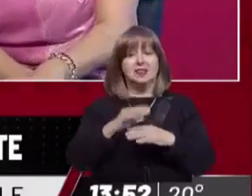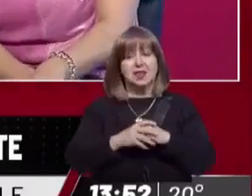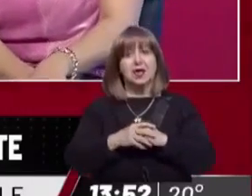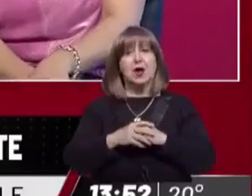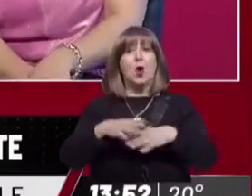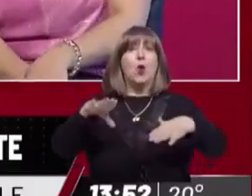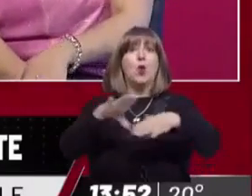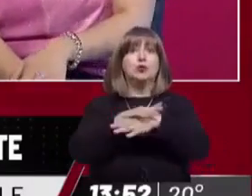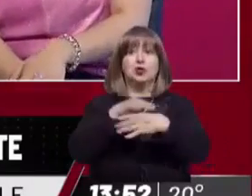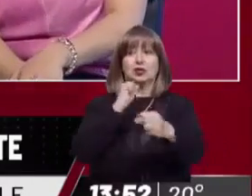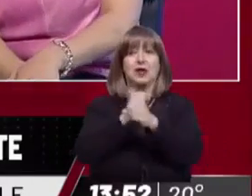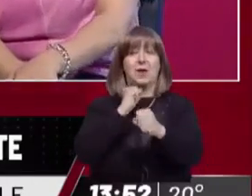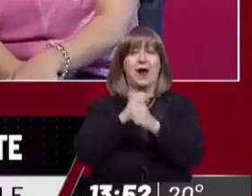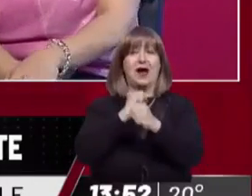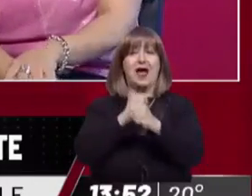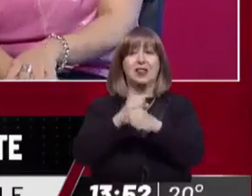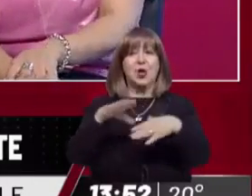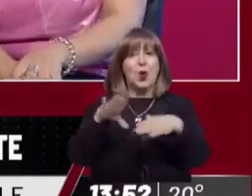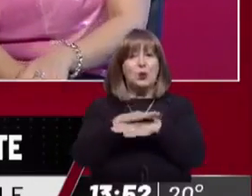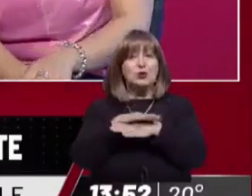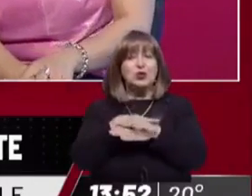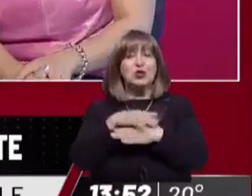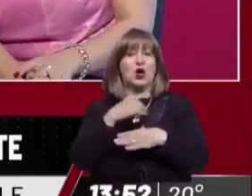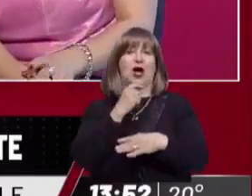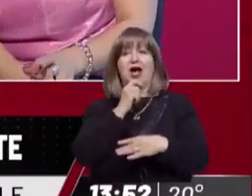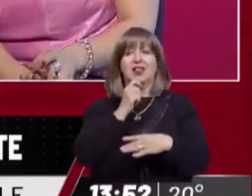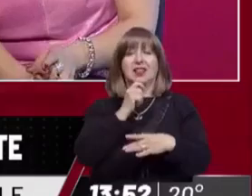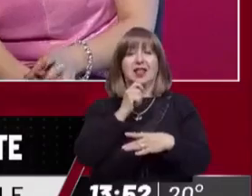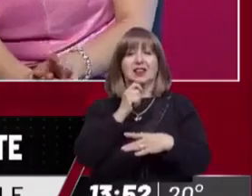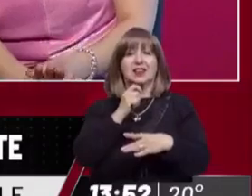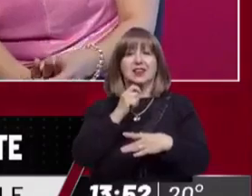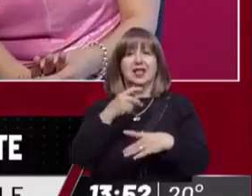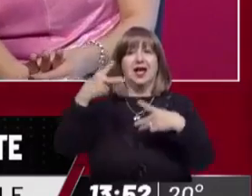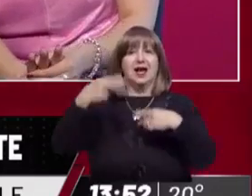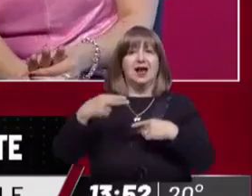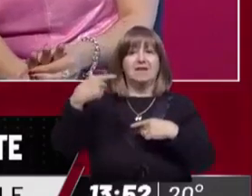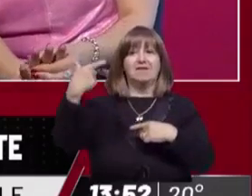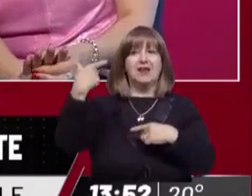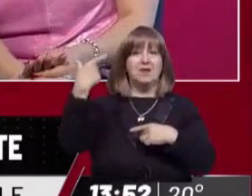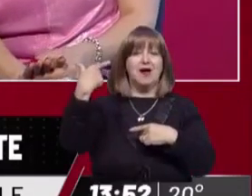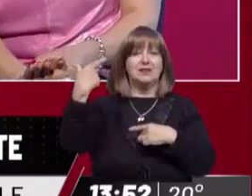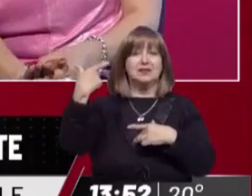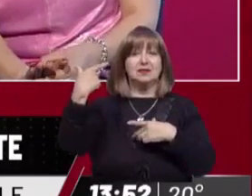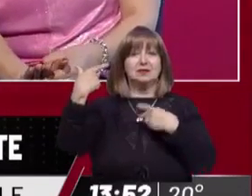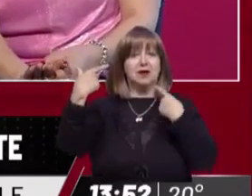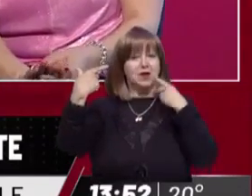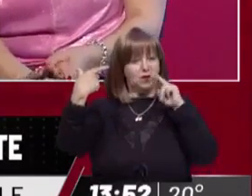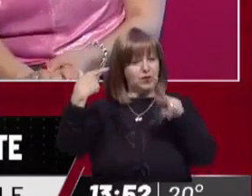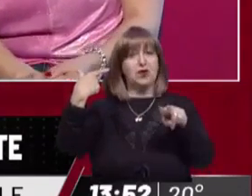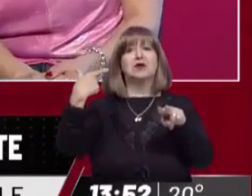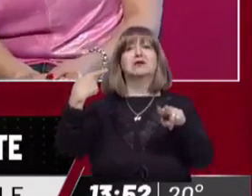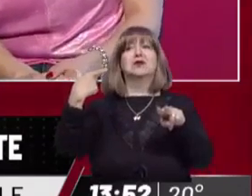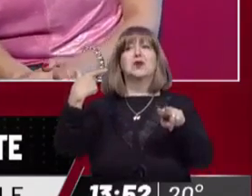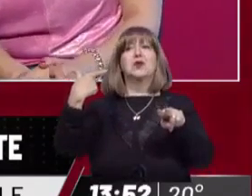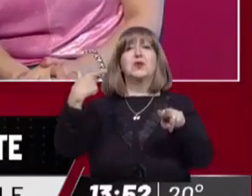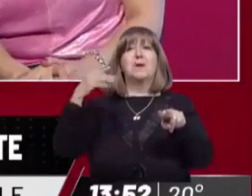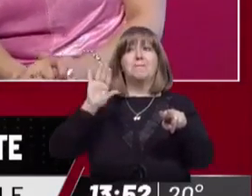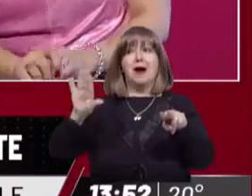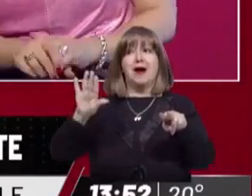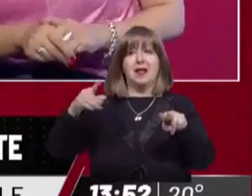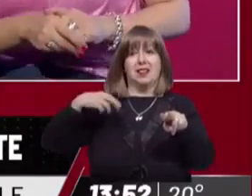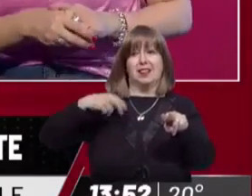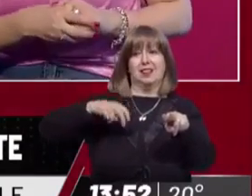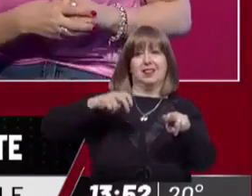historia que termina bien en otras oportunidades termina Pero bueno un aplauso para él y para todo el equipo producción que estuvieron atentos y